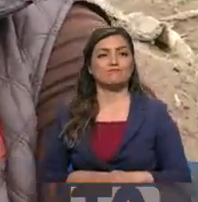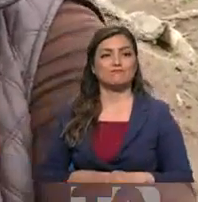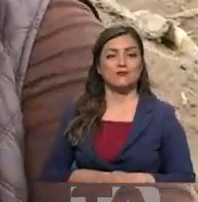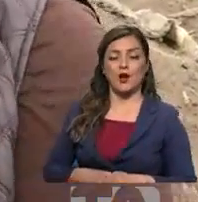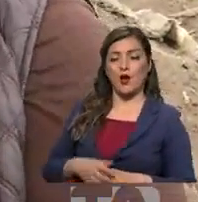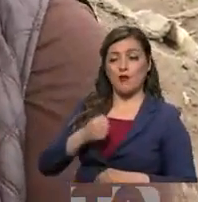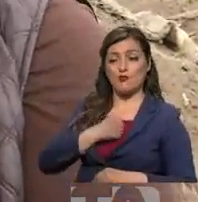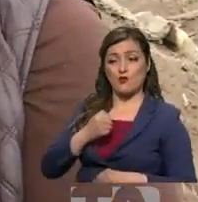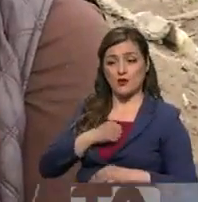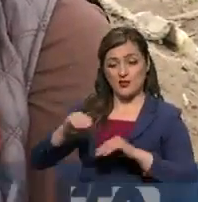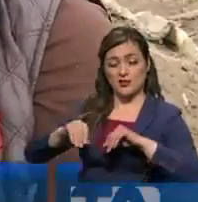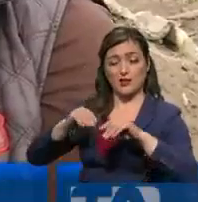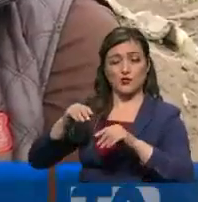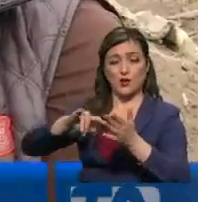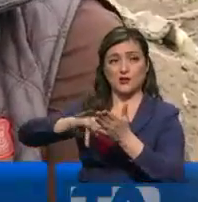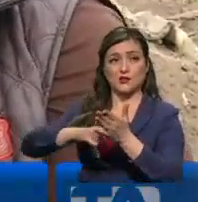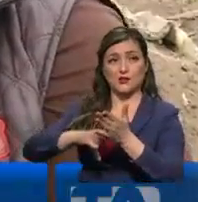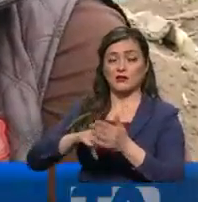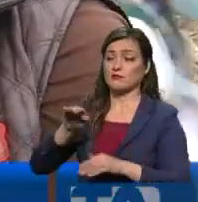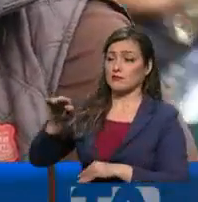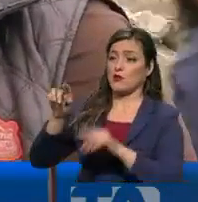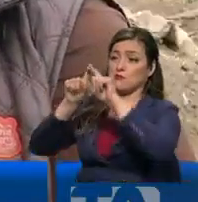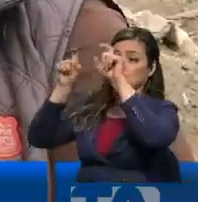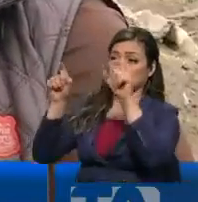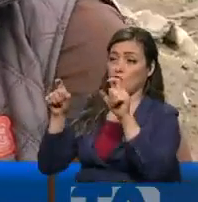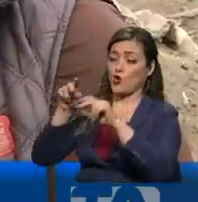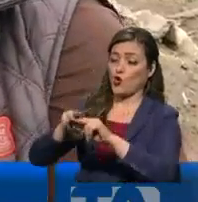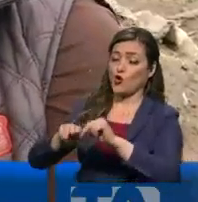con la arquitecta Costales o la compañía, esta